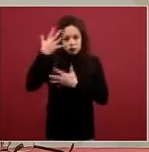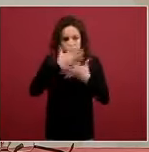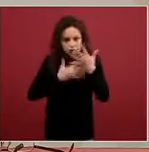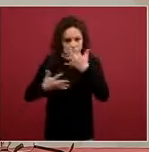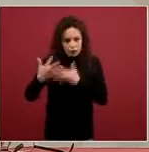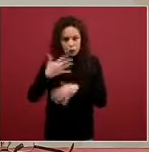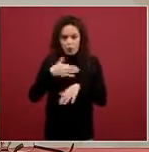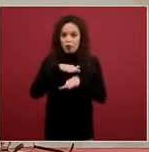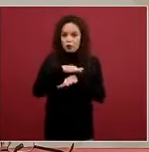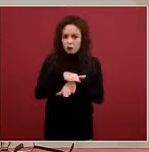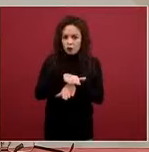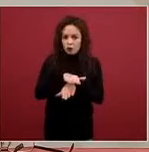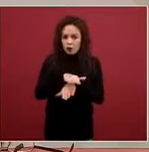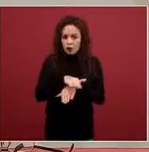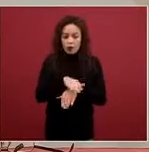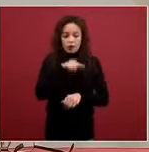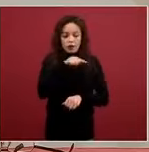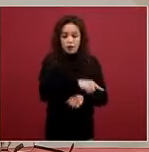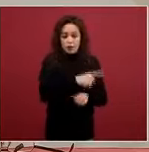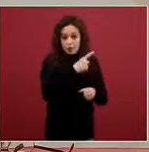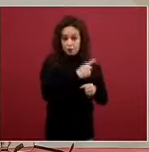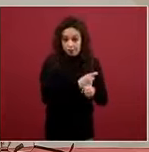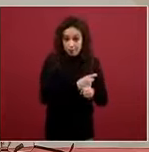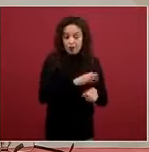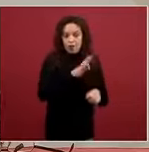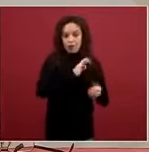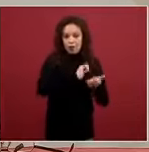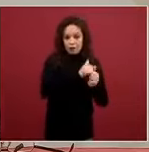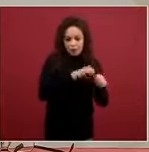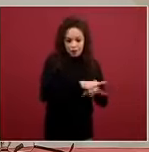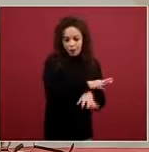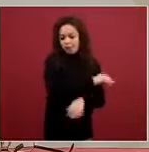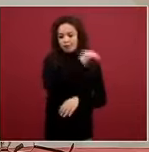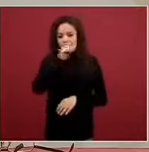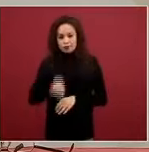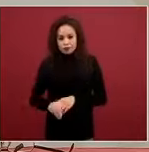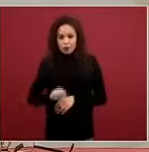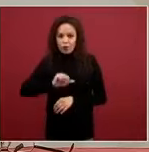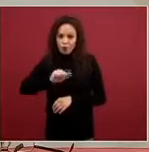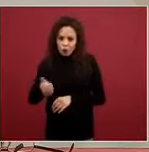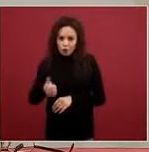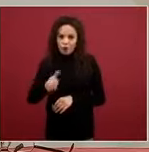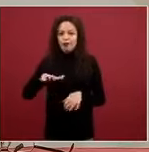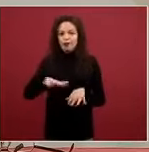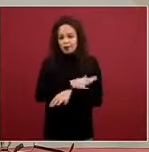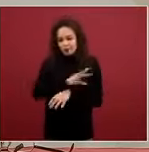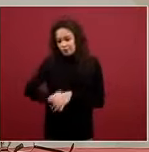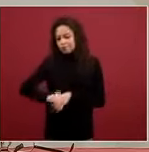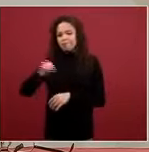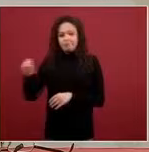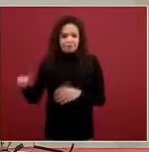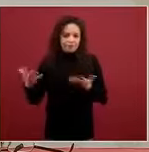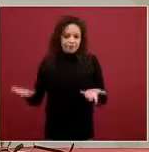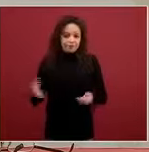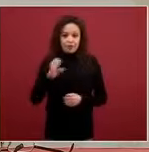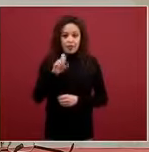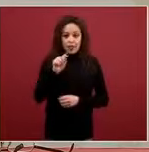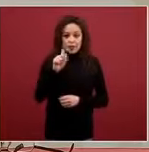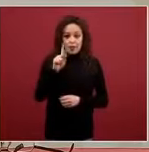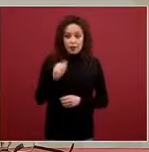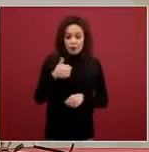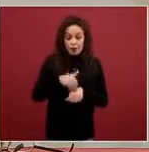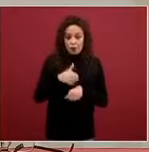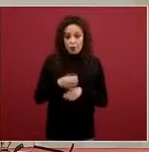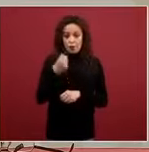una pasaba a la otra, porque entre las posibilidades existe que la etapa 2 pudiera ser muy corta y